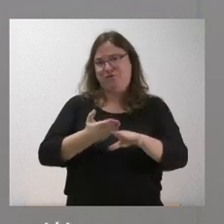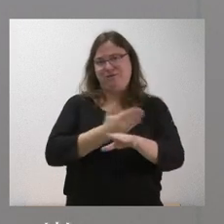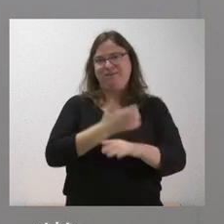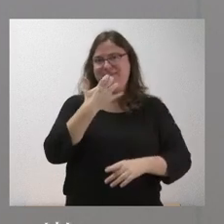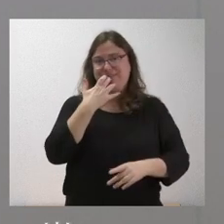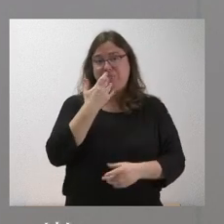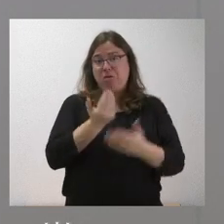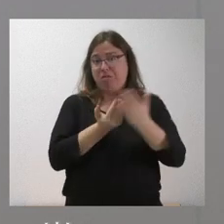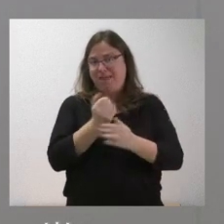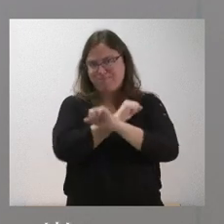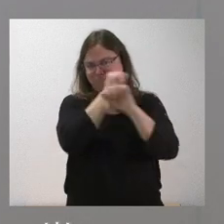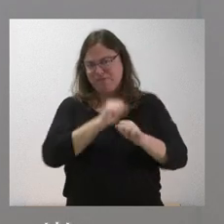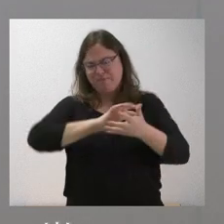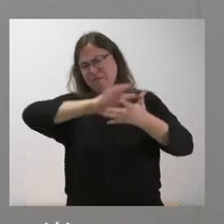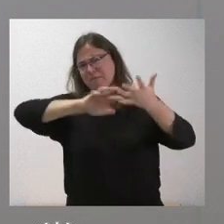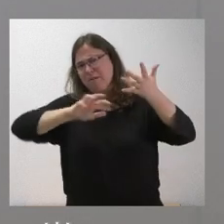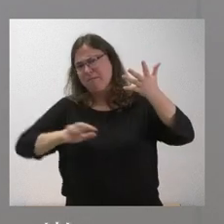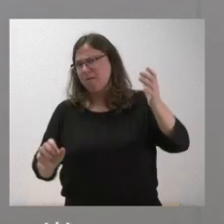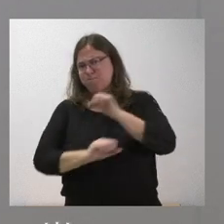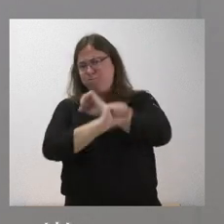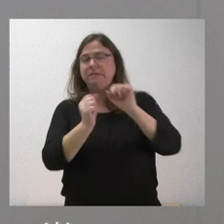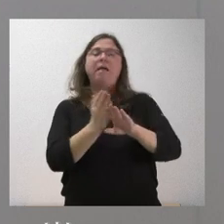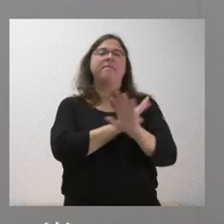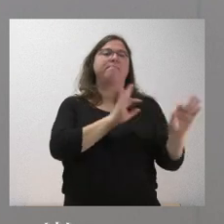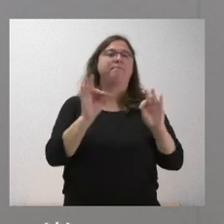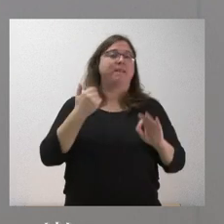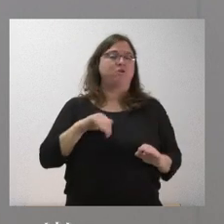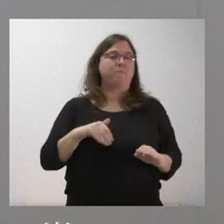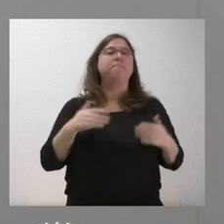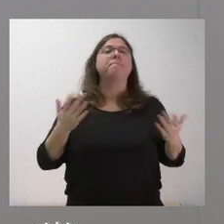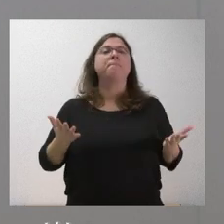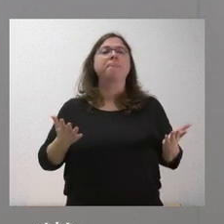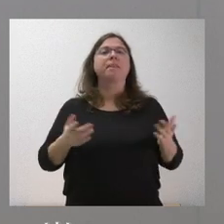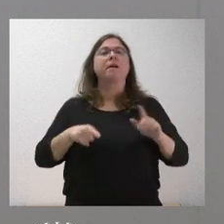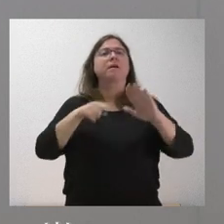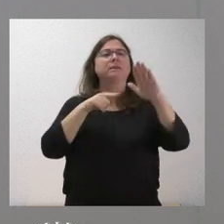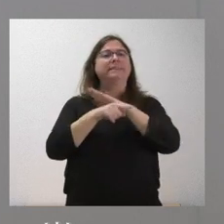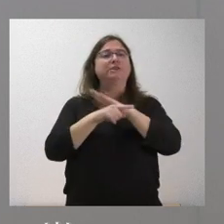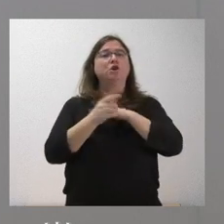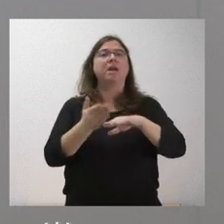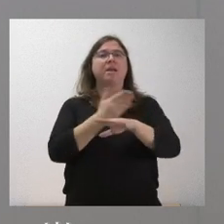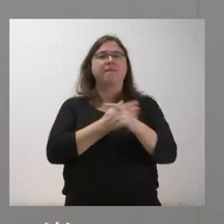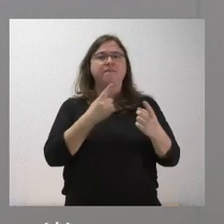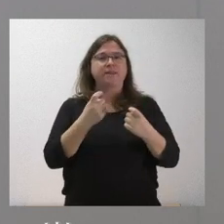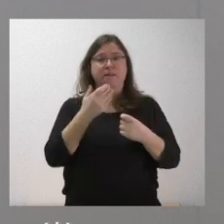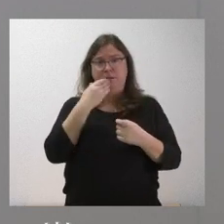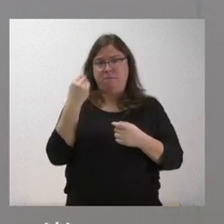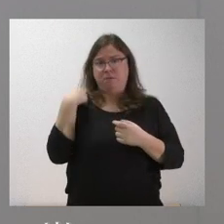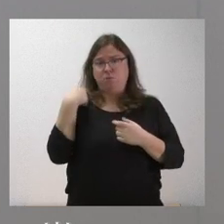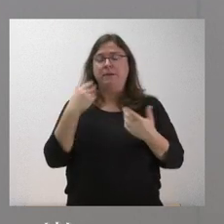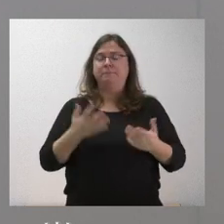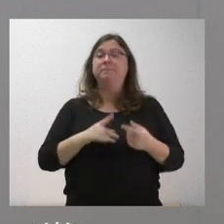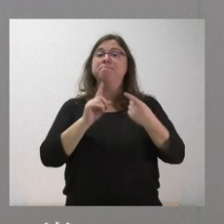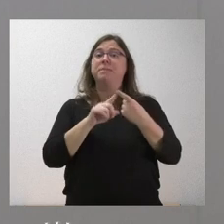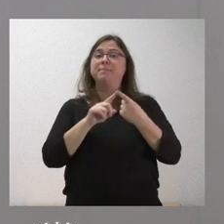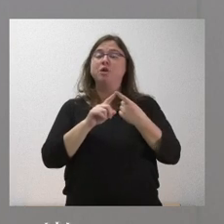apenas unos días un documento tan extenso como el que estamos hablando en estas condiciones Cuáles son los trámites que hay por delante que puede ser su pregunta en primer lugar el